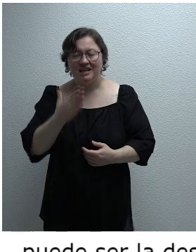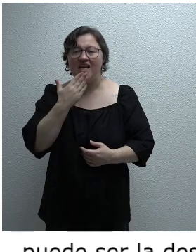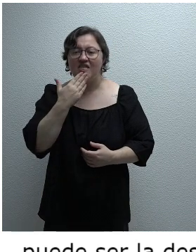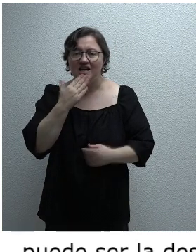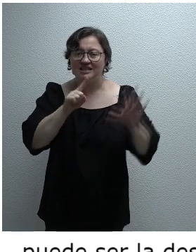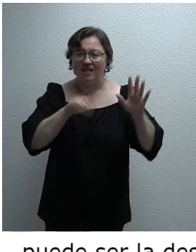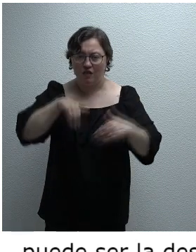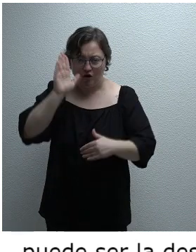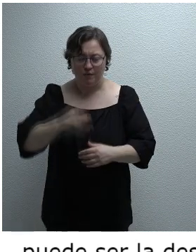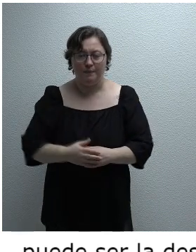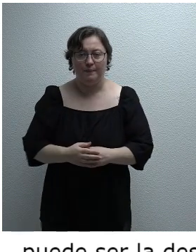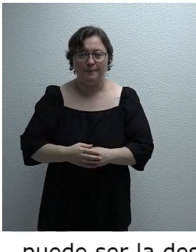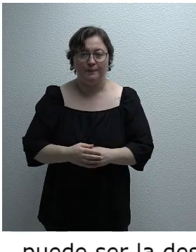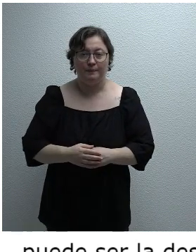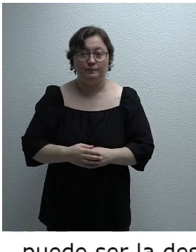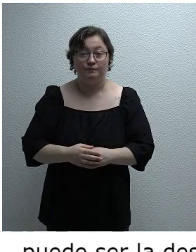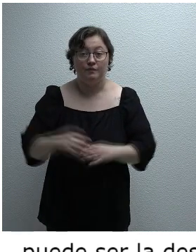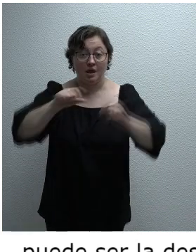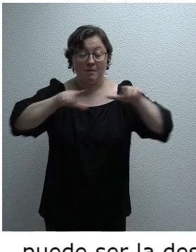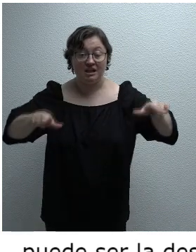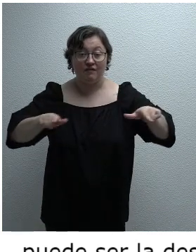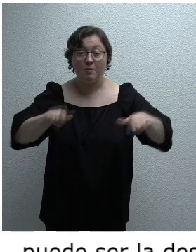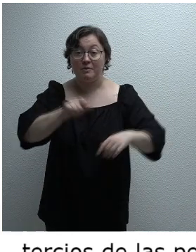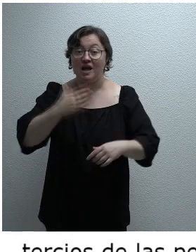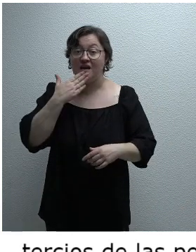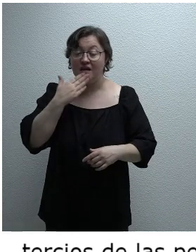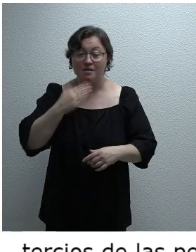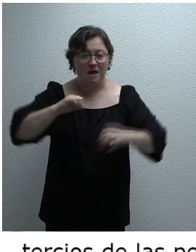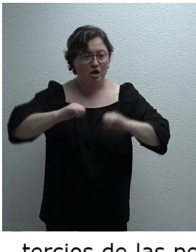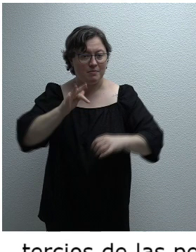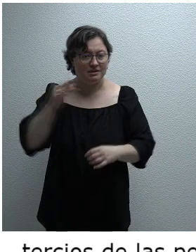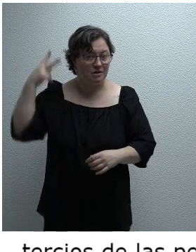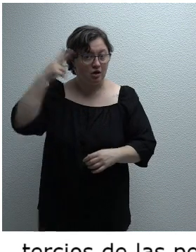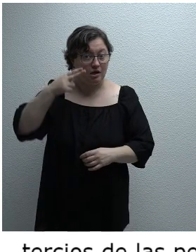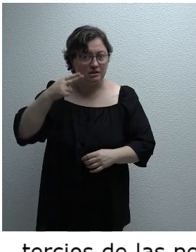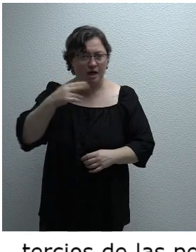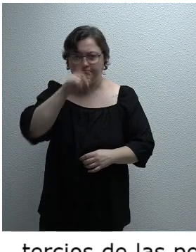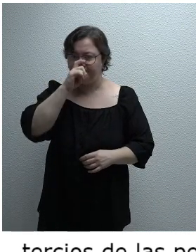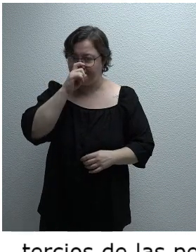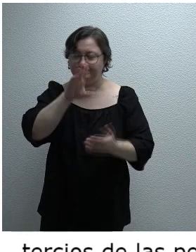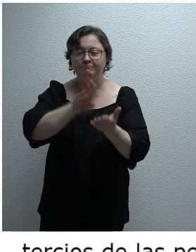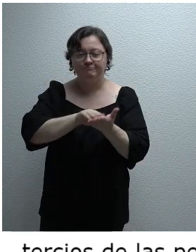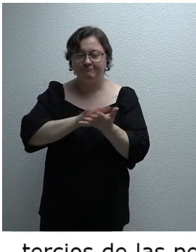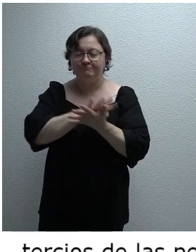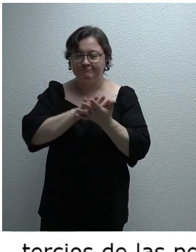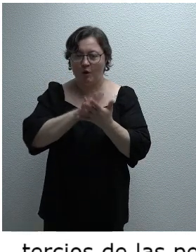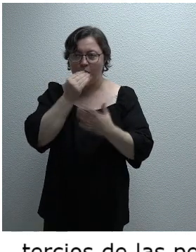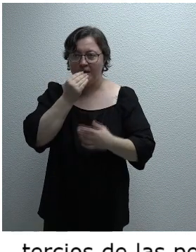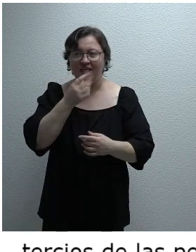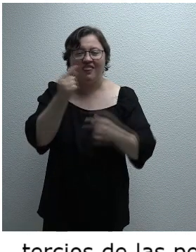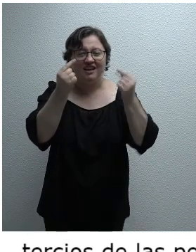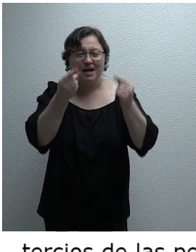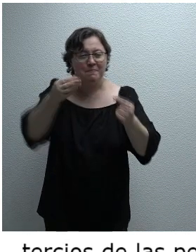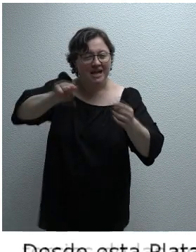años. Desde esta plataforma de personas mayores y pensionistas apreciamos muy bien este